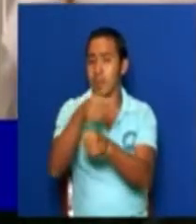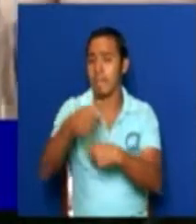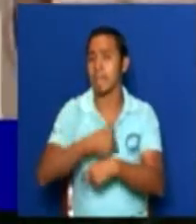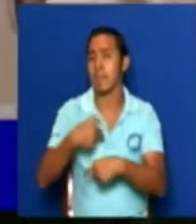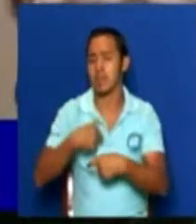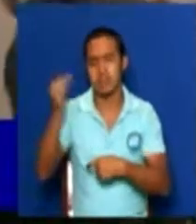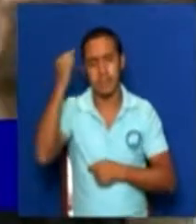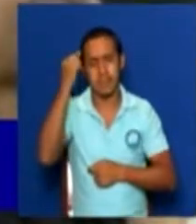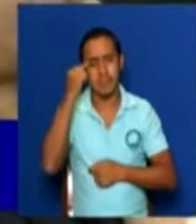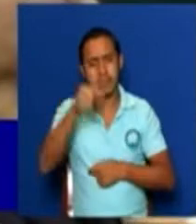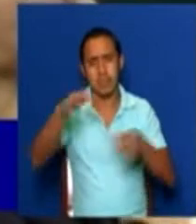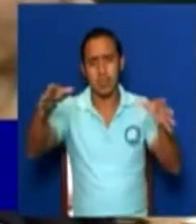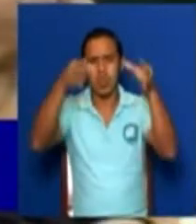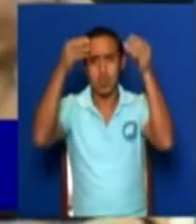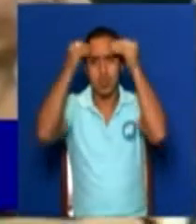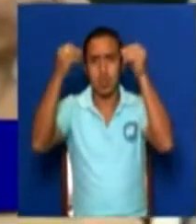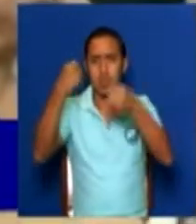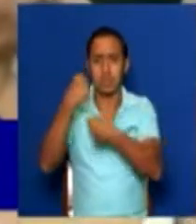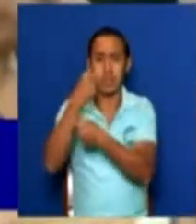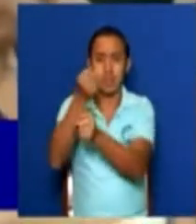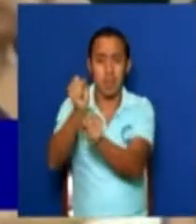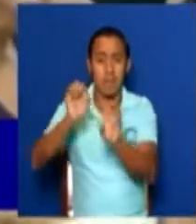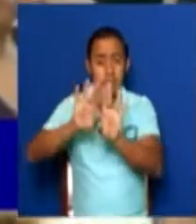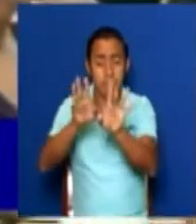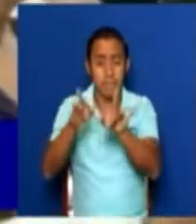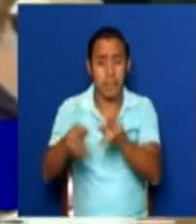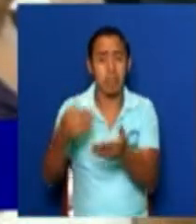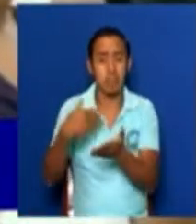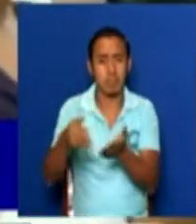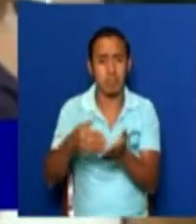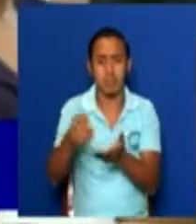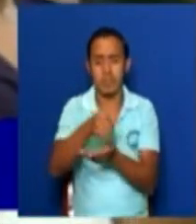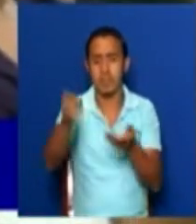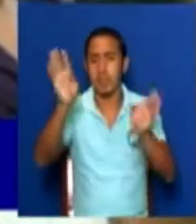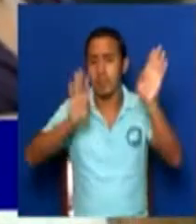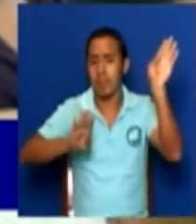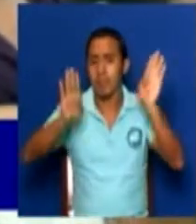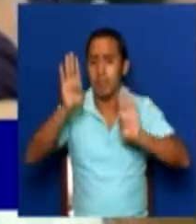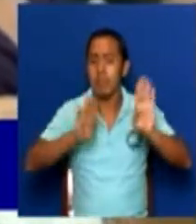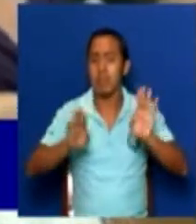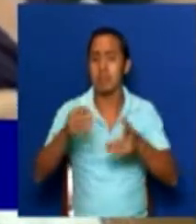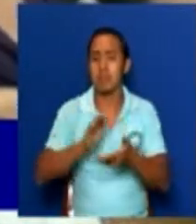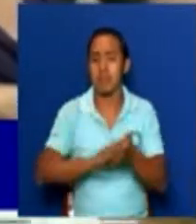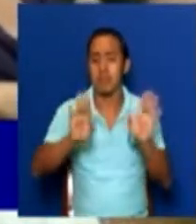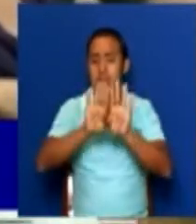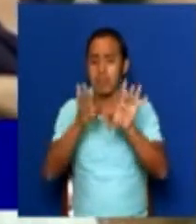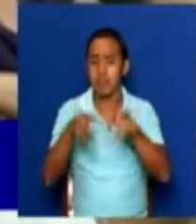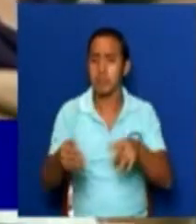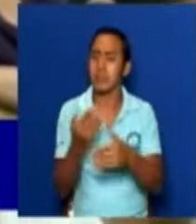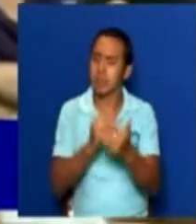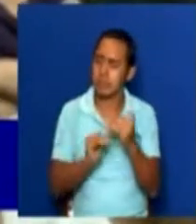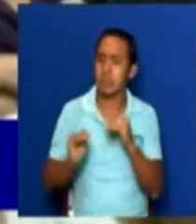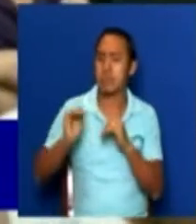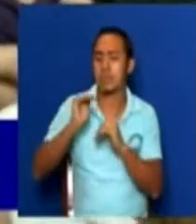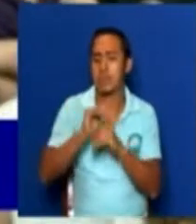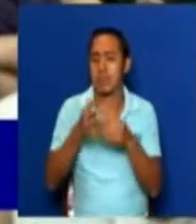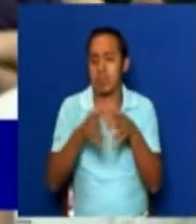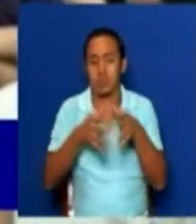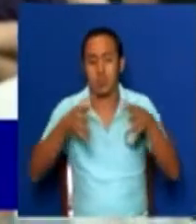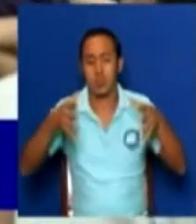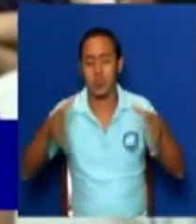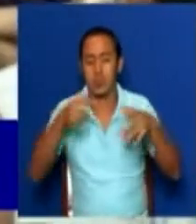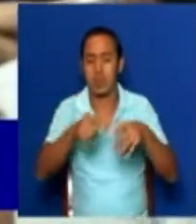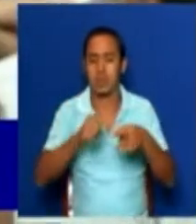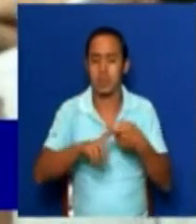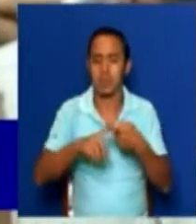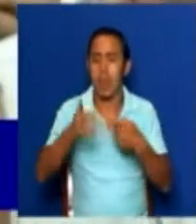Consideramos que los cursos de liderazgo a mujeres son importantes porque facilitan la participación de las mujeres en más espacios, como por ejemplo espacios de